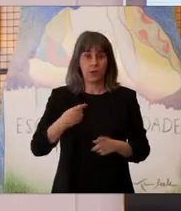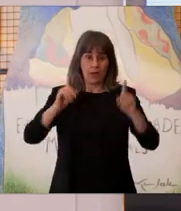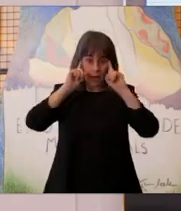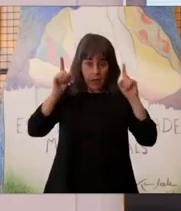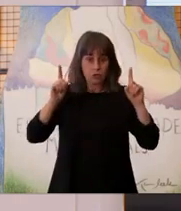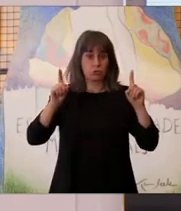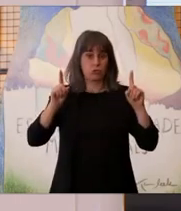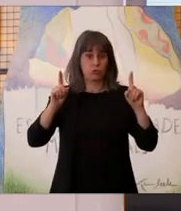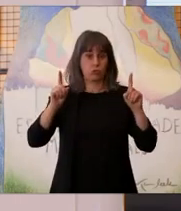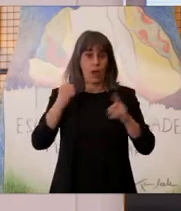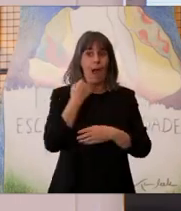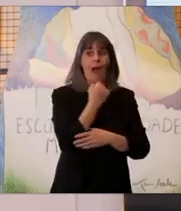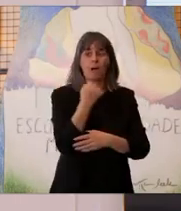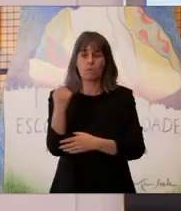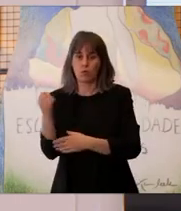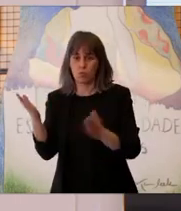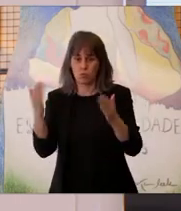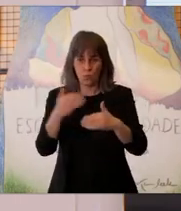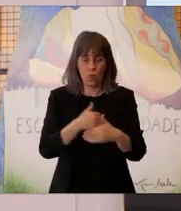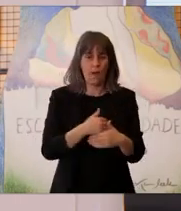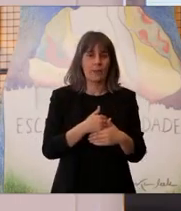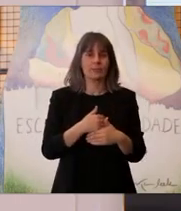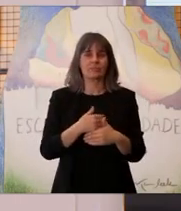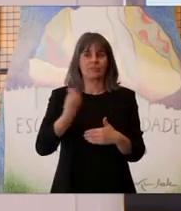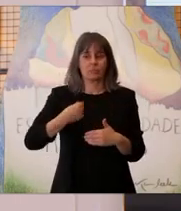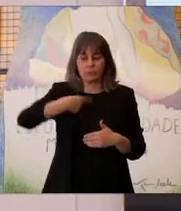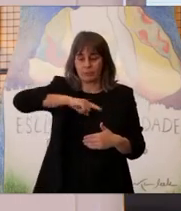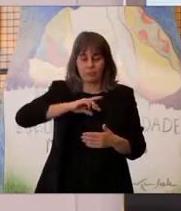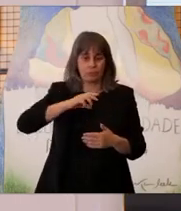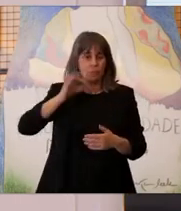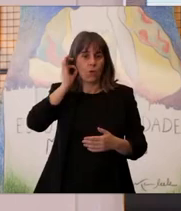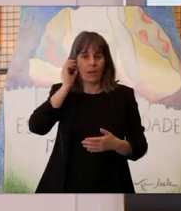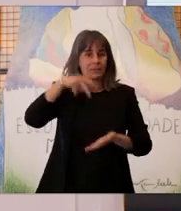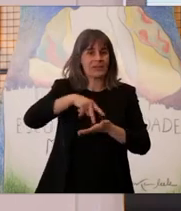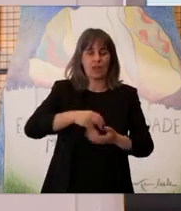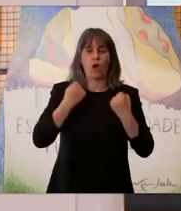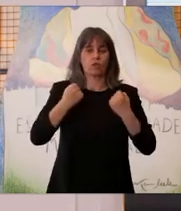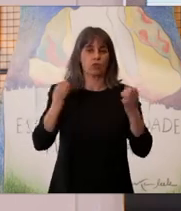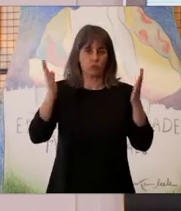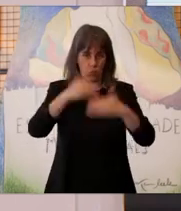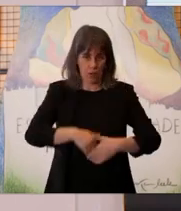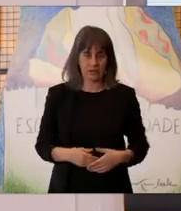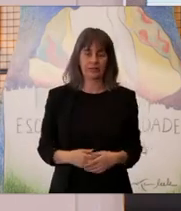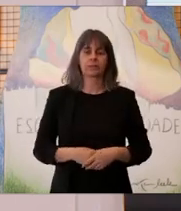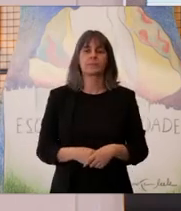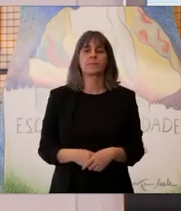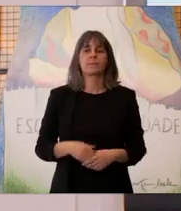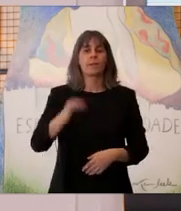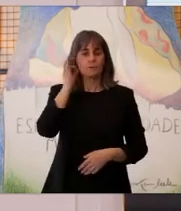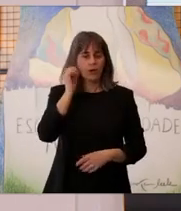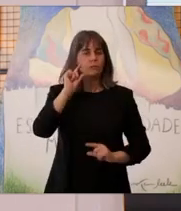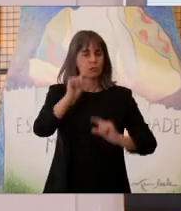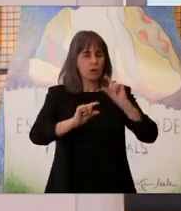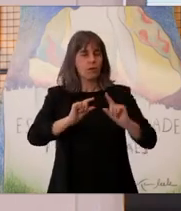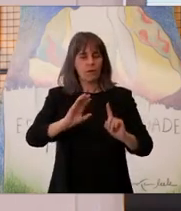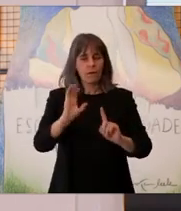es a un territorio hostil es decir toda esa parte donde no tenemos una presencia fuerte es territorio hostil las mujeres vamos consiguiendo